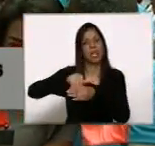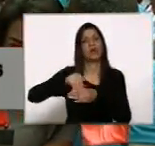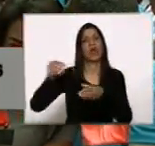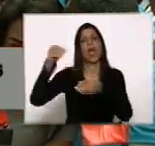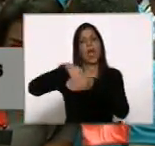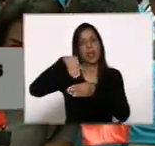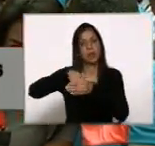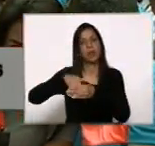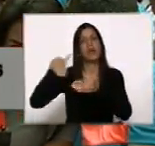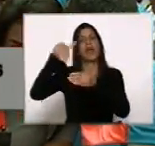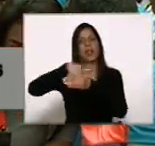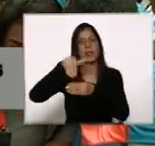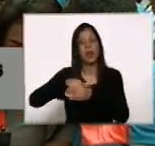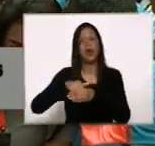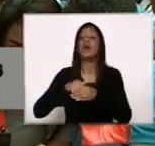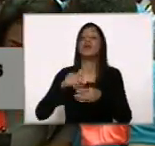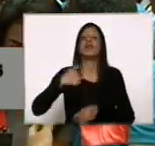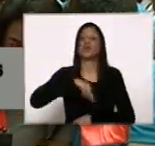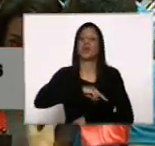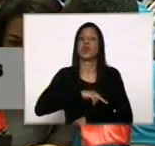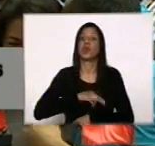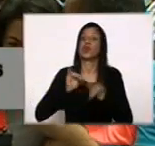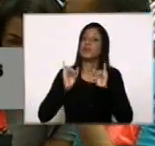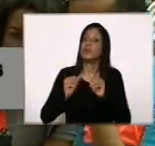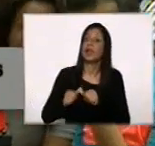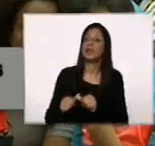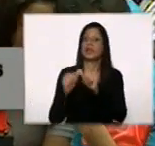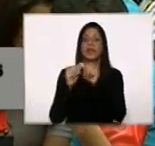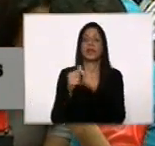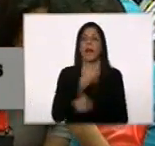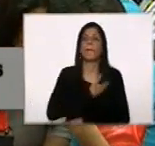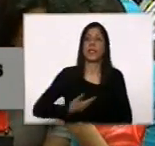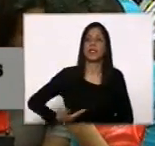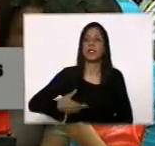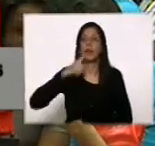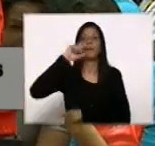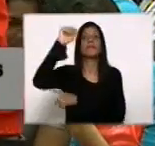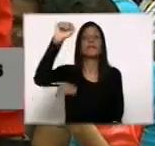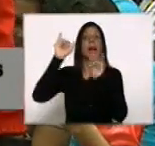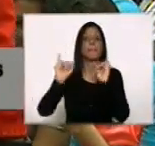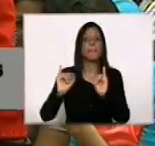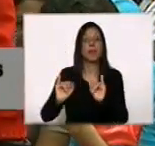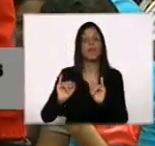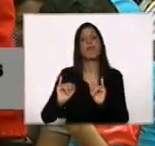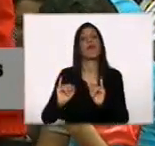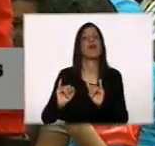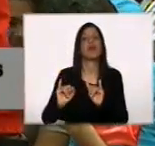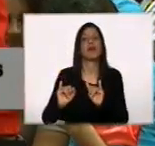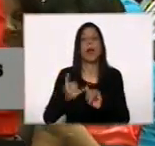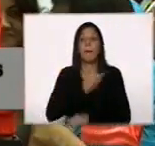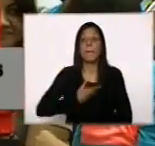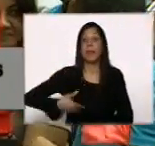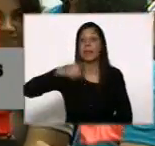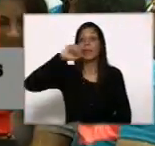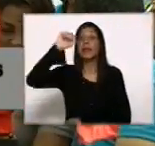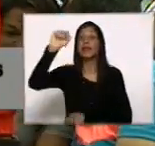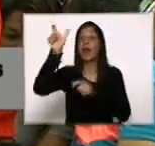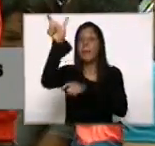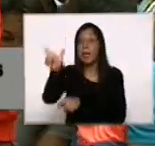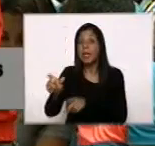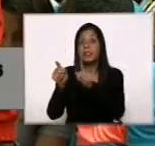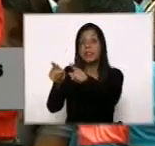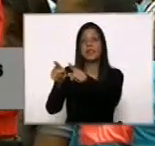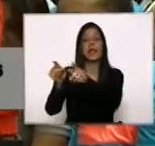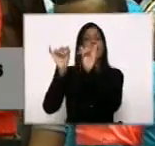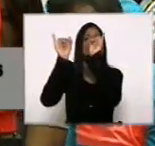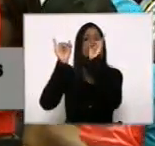nosotros seguimos, y así lo hace el presidente obrero Nicolás Maduro. Mire, ese es el presidente que